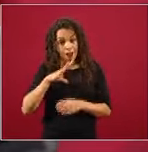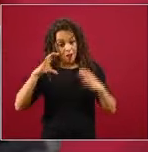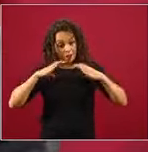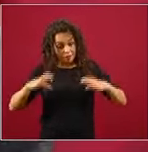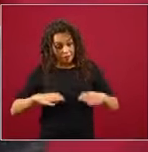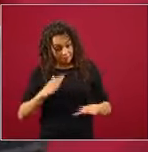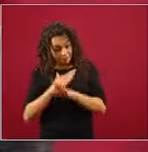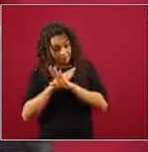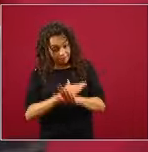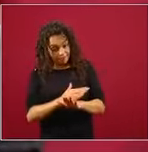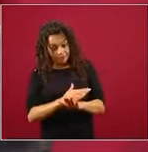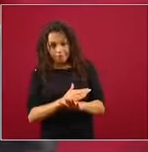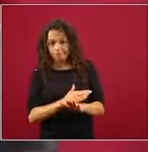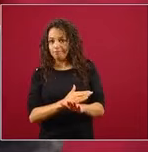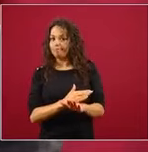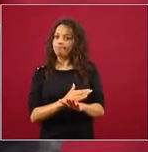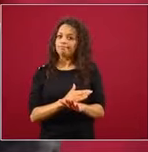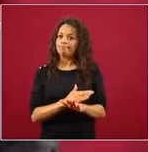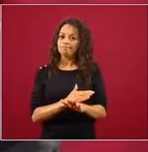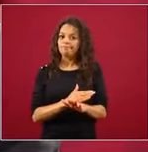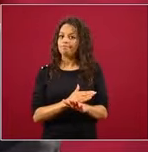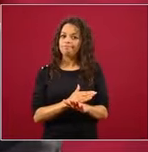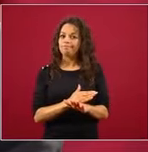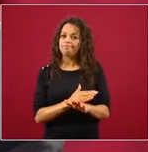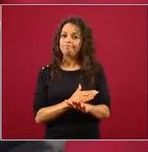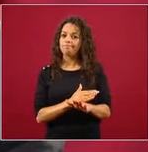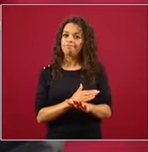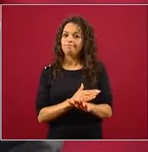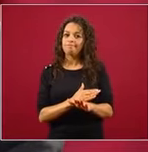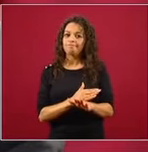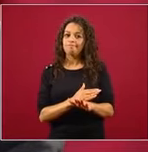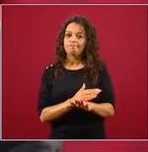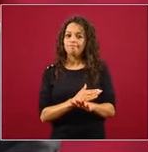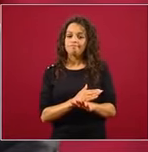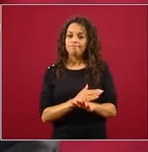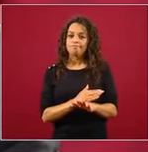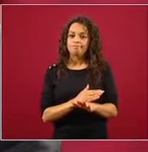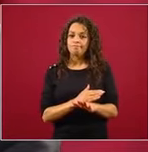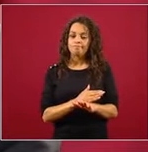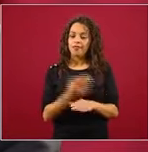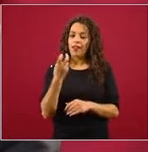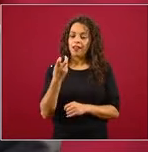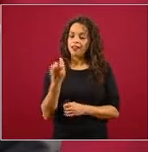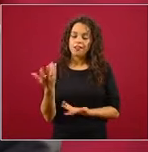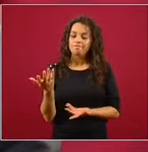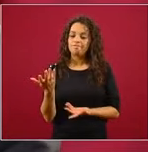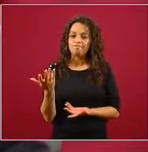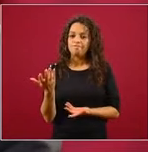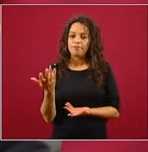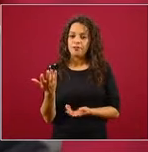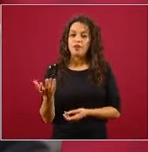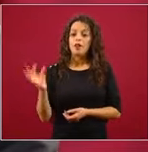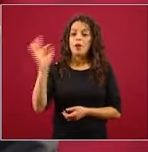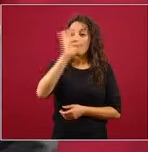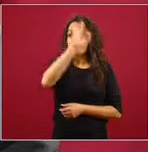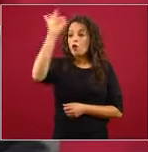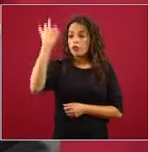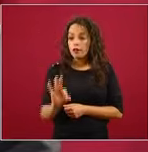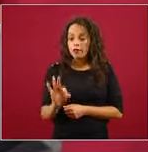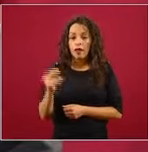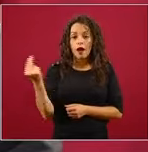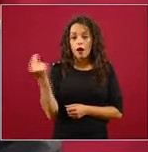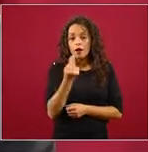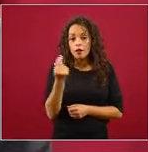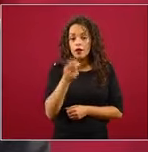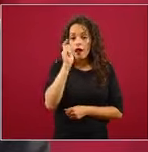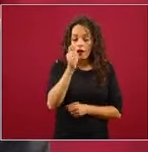cierto porcentaje ya no ocurren contagios. El porcentaje necesario es proporcional